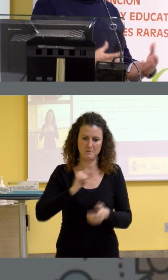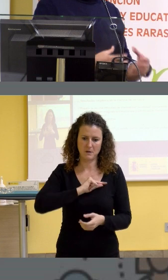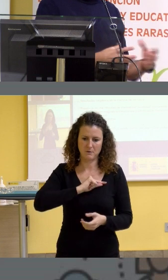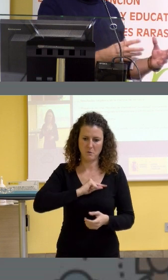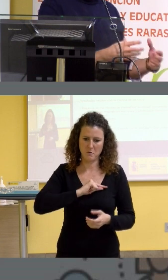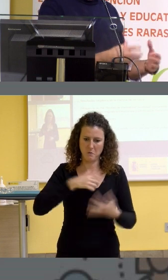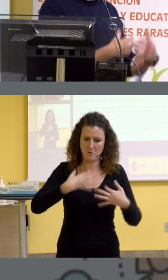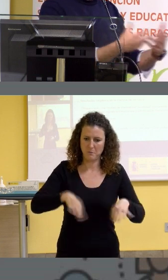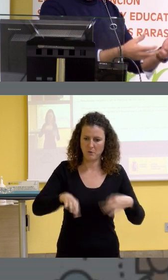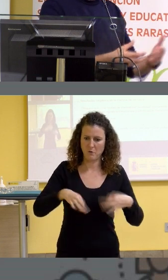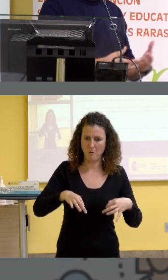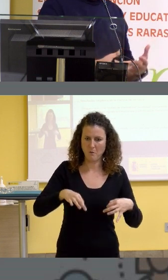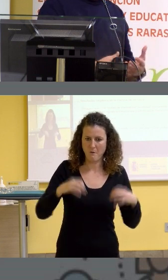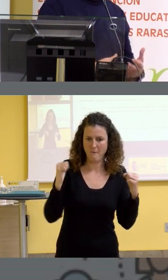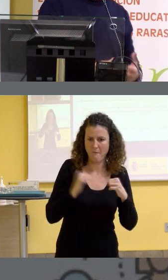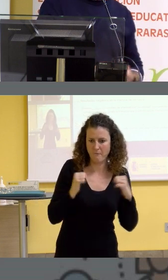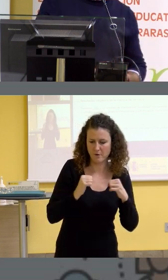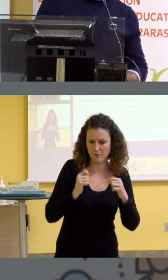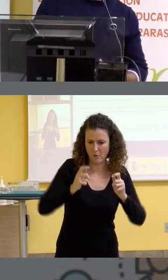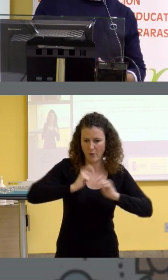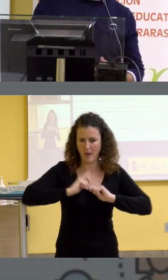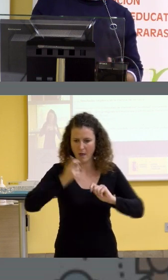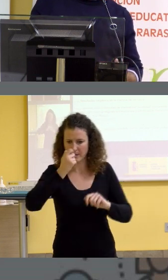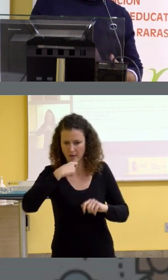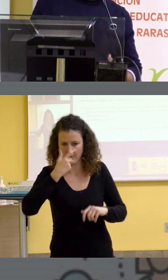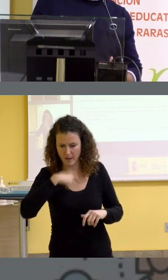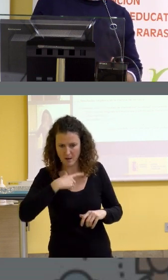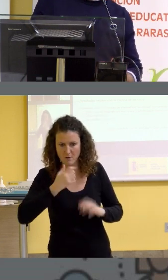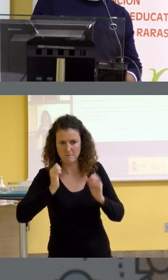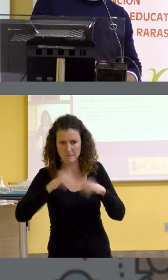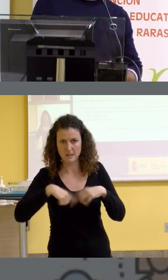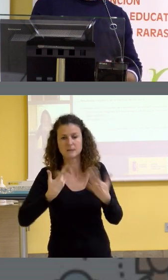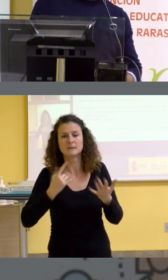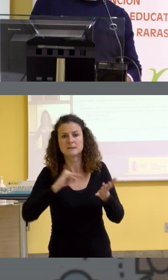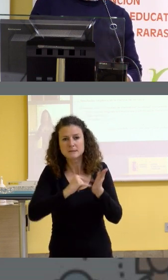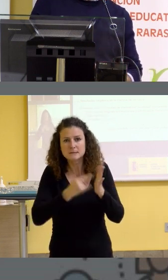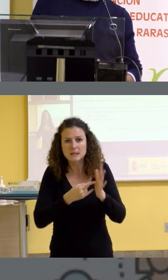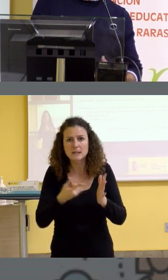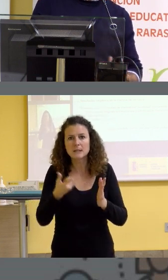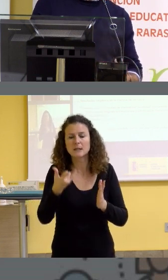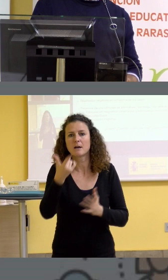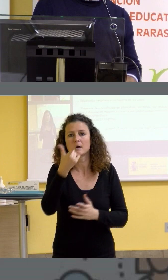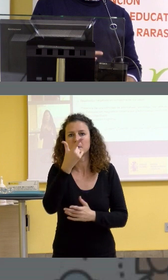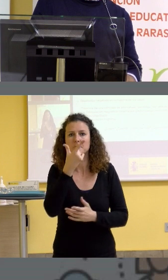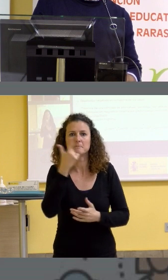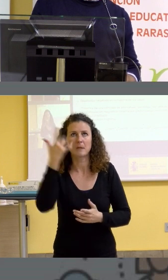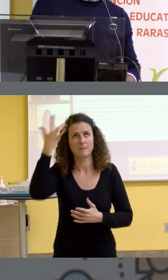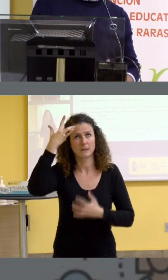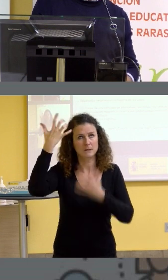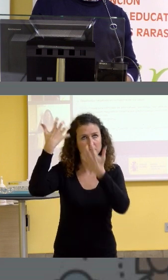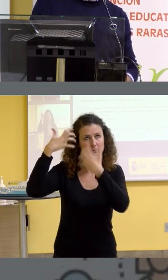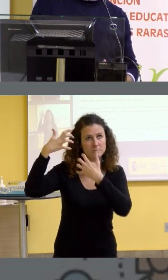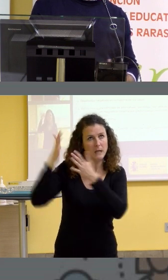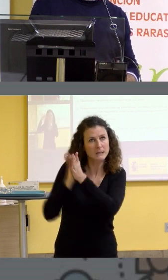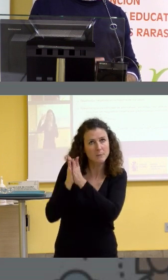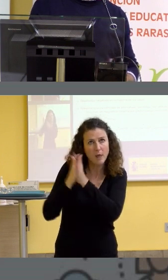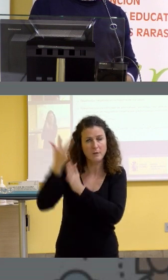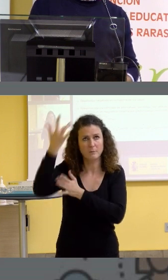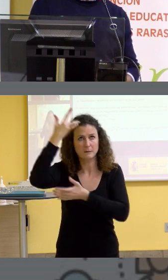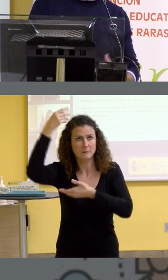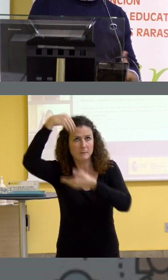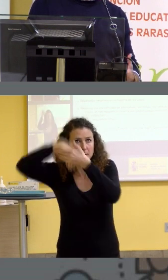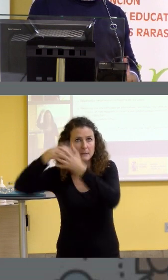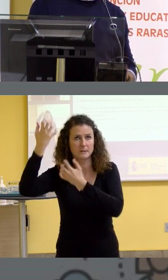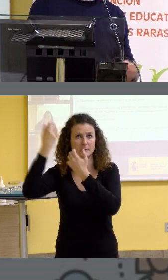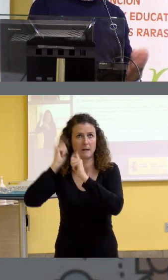hace pensar que el frío provoca resfriados. Técnicas molonas como la estimulación magnética transcraneal y la transcortical de corriente directa, el